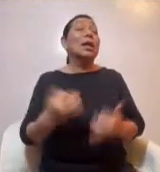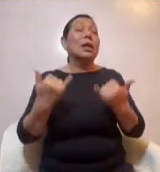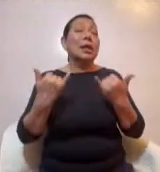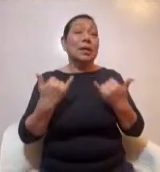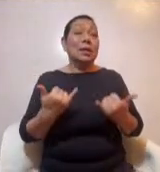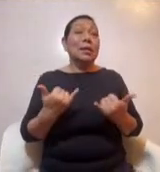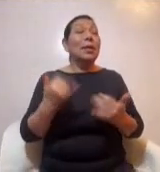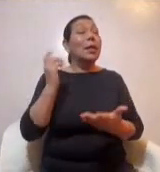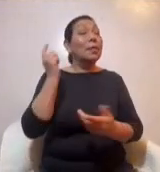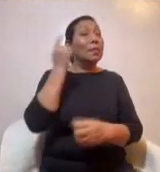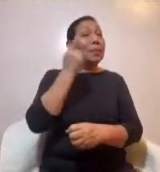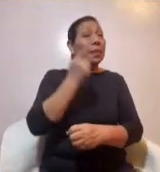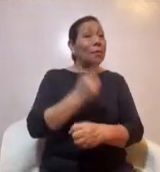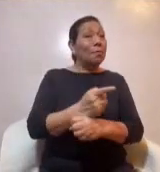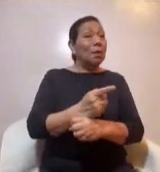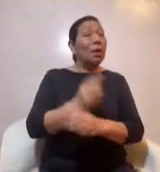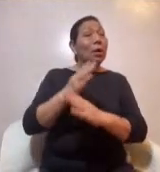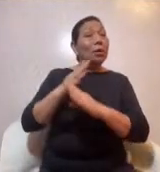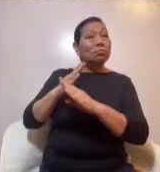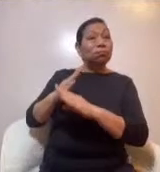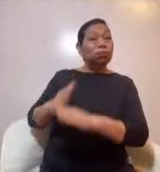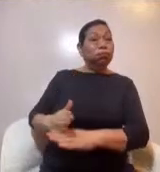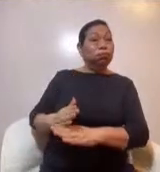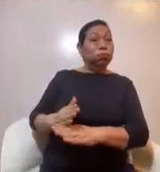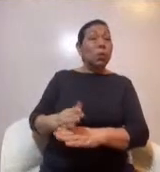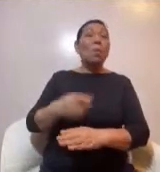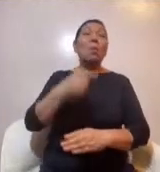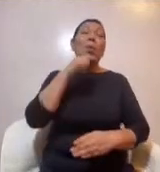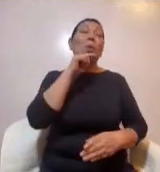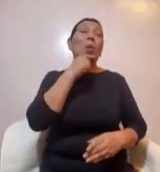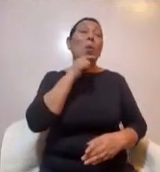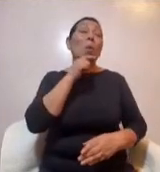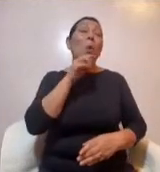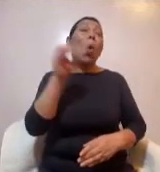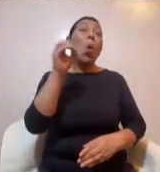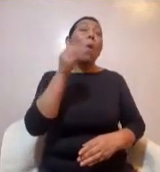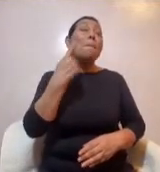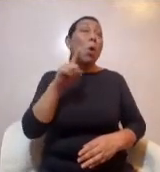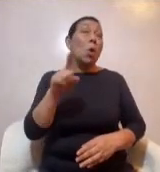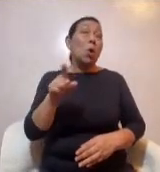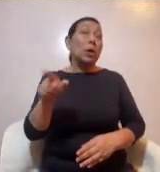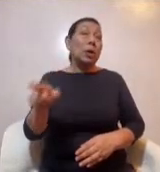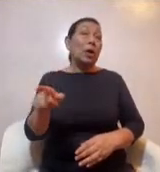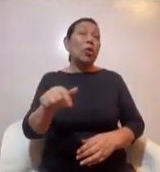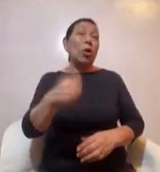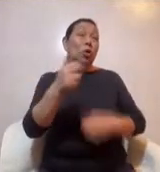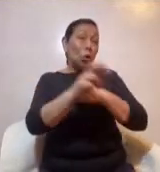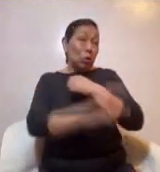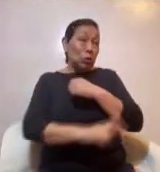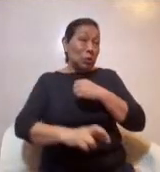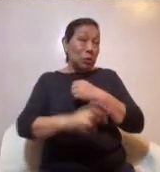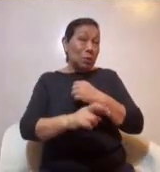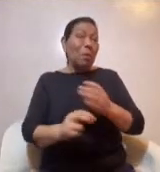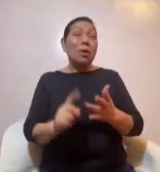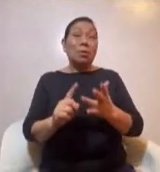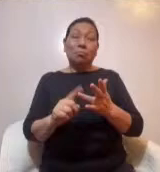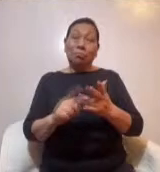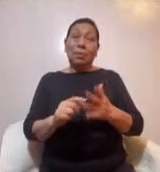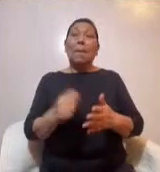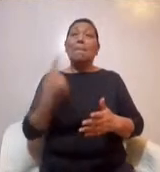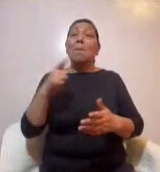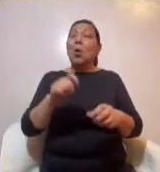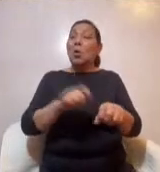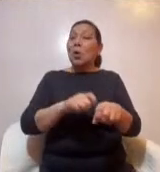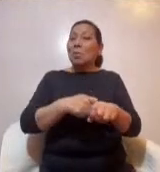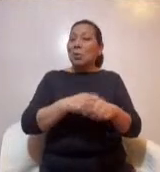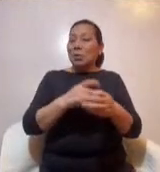que, en este caso, la demandante fue discriminada por ser mujer, por ser extranjera y